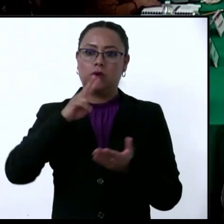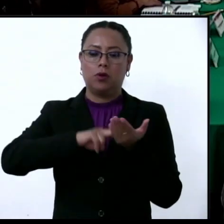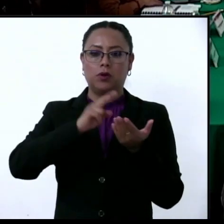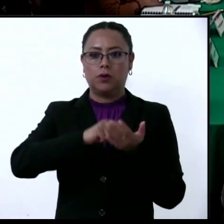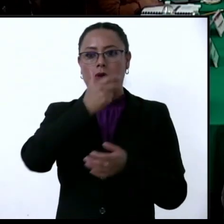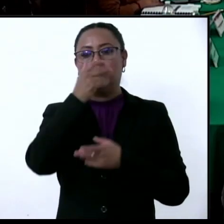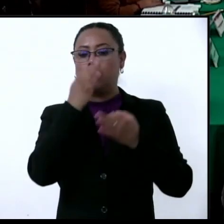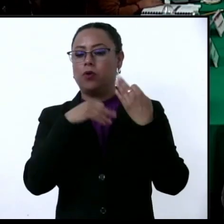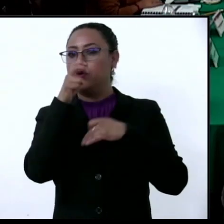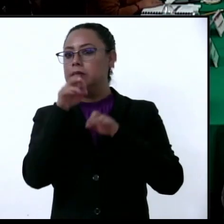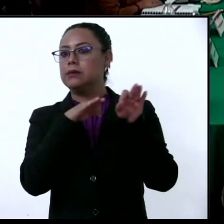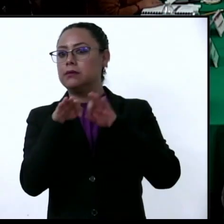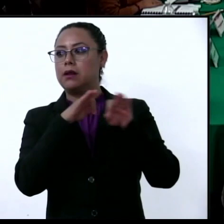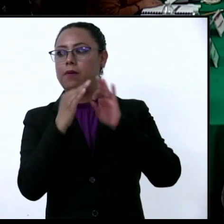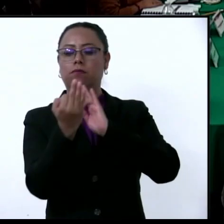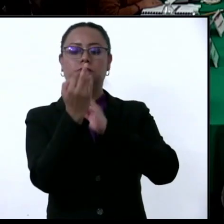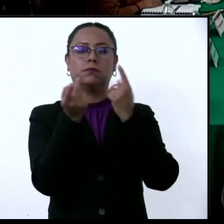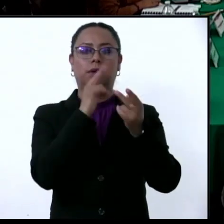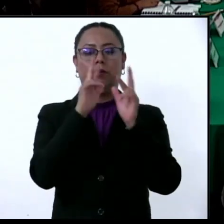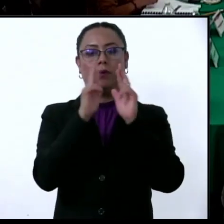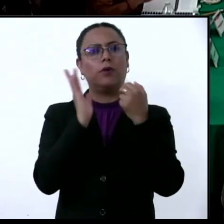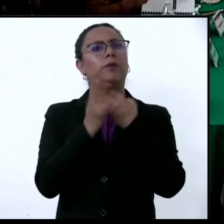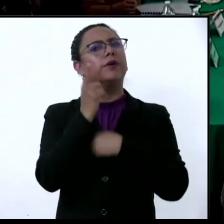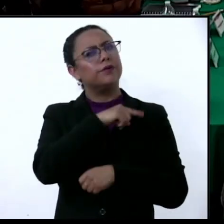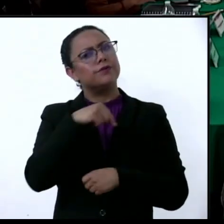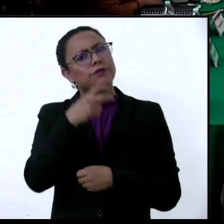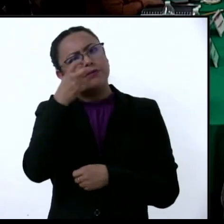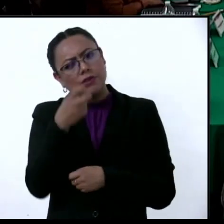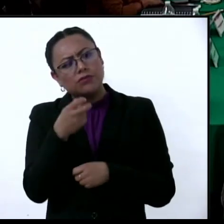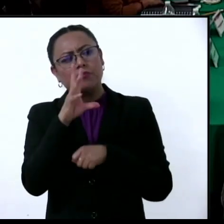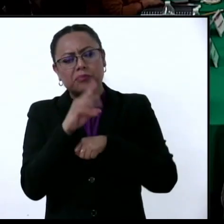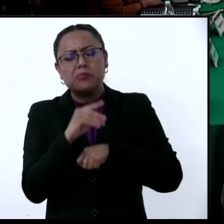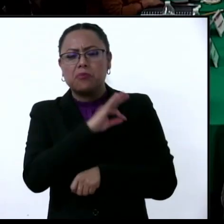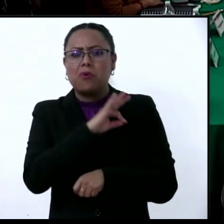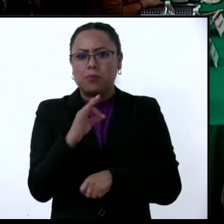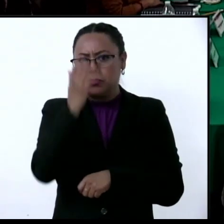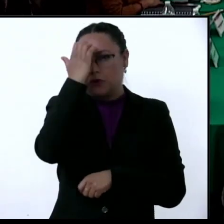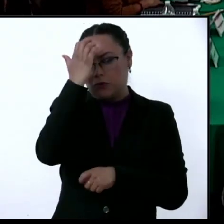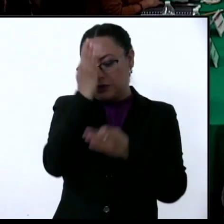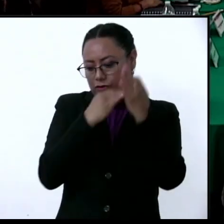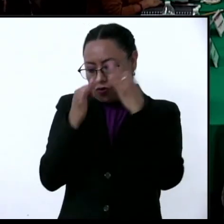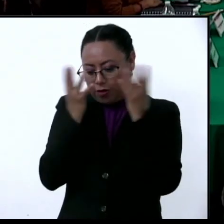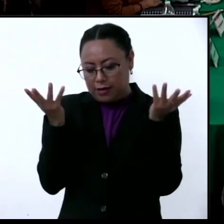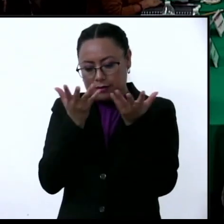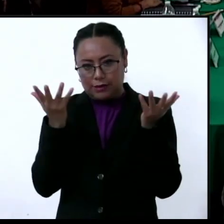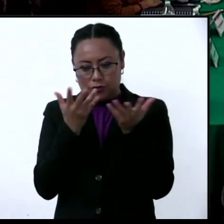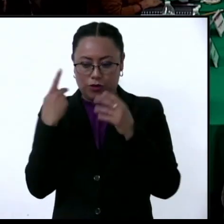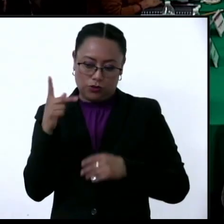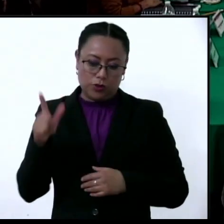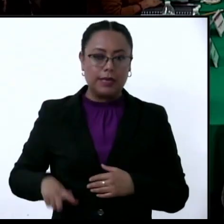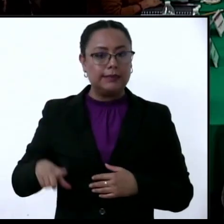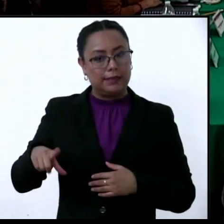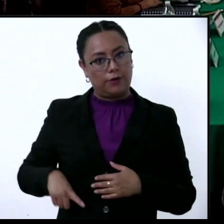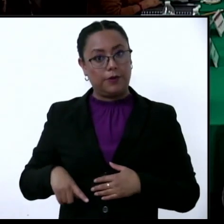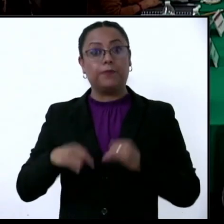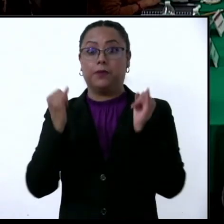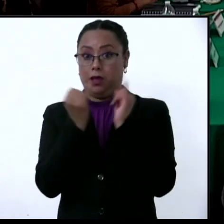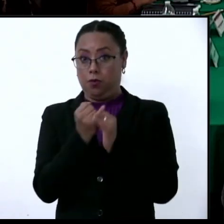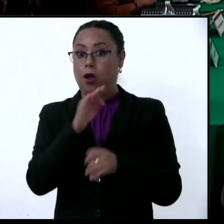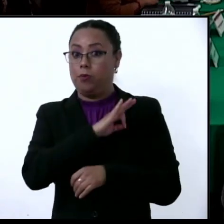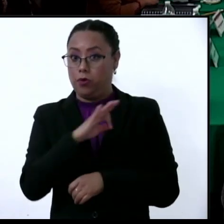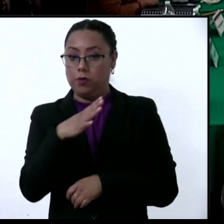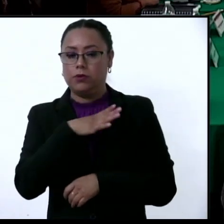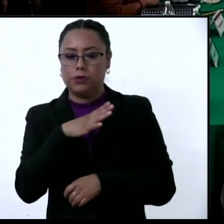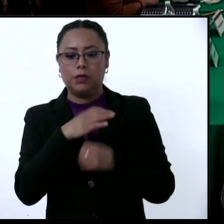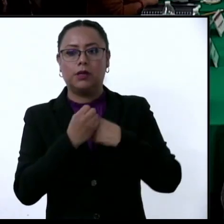cuentas en el que podemos conocer de forma directa las acciones institucionales del gobierno y también nos da la oportunidad de